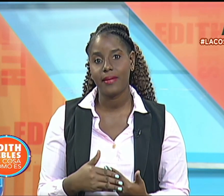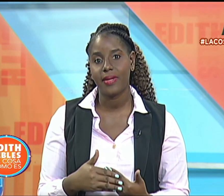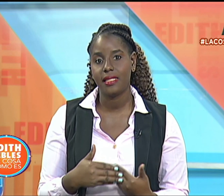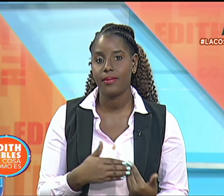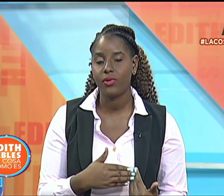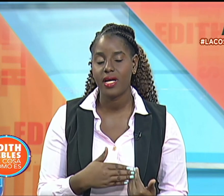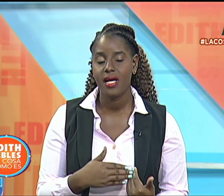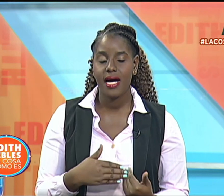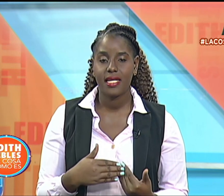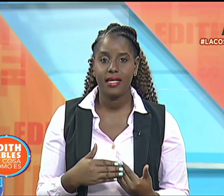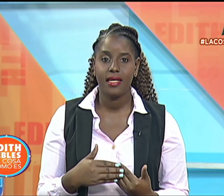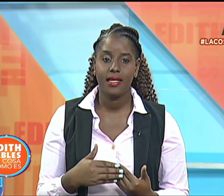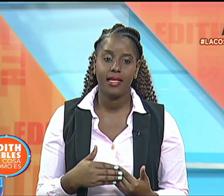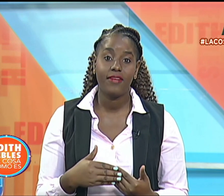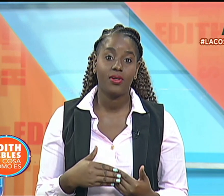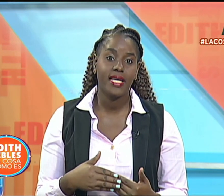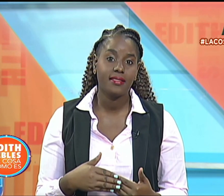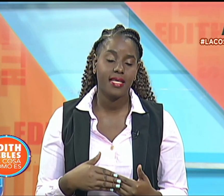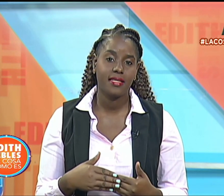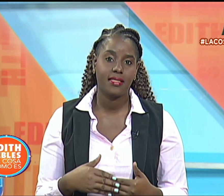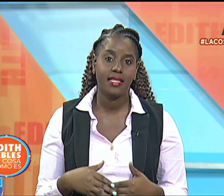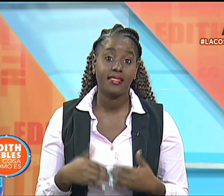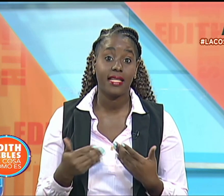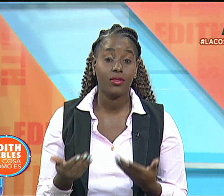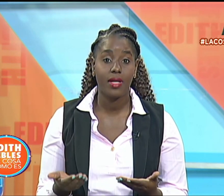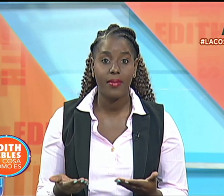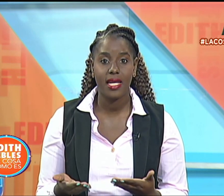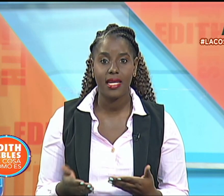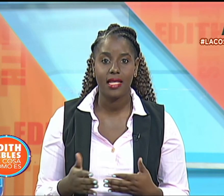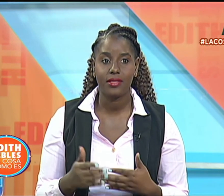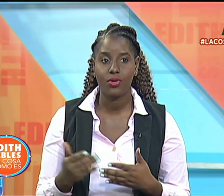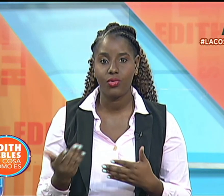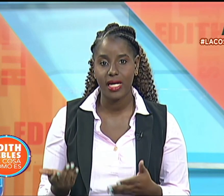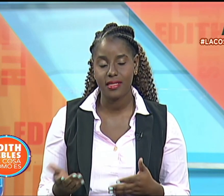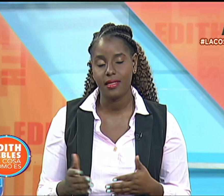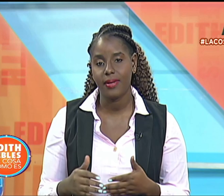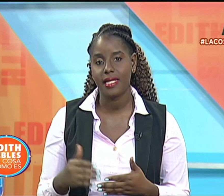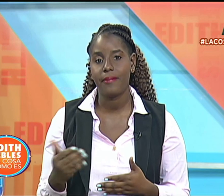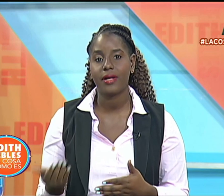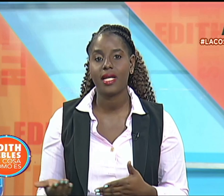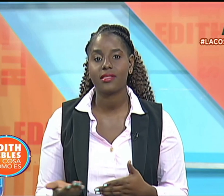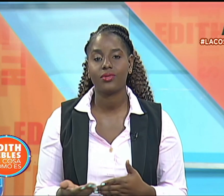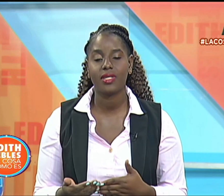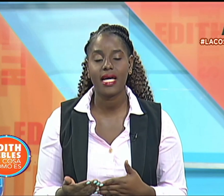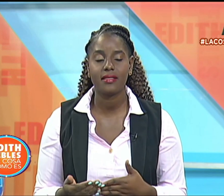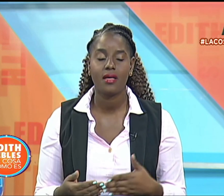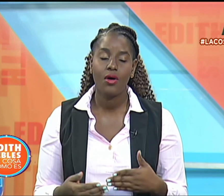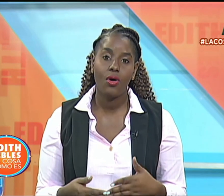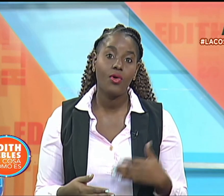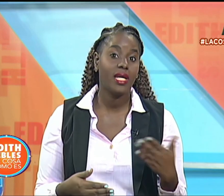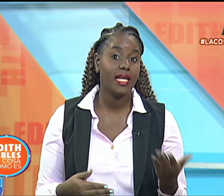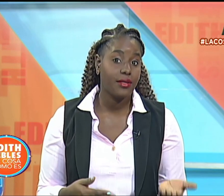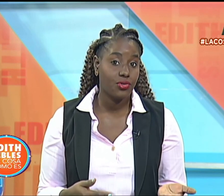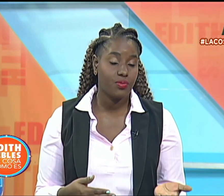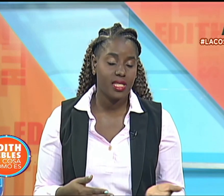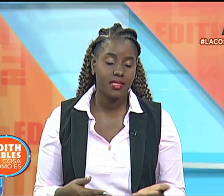el tema del temor a que la violencia se desate de una manera descomunal, que se le vaya la mano a las autoridades, como